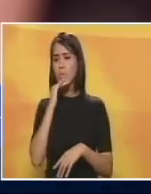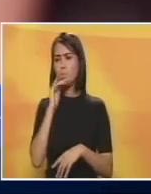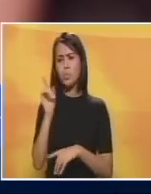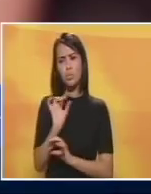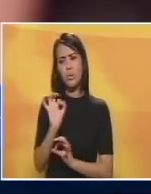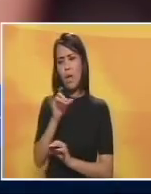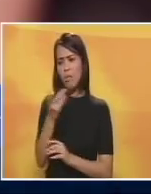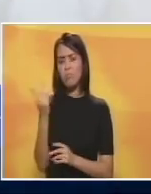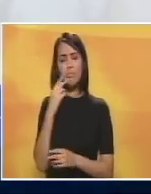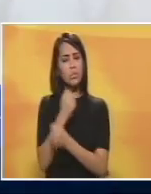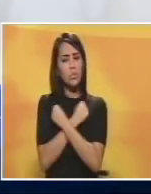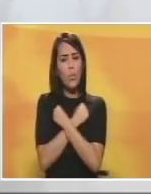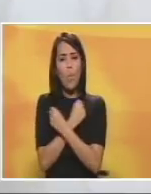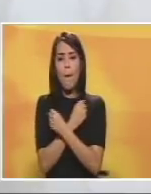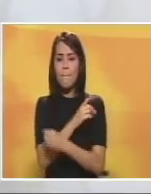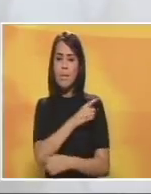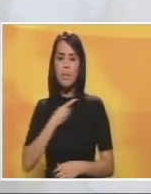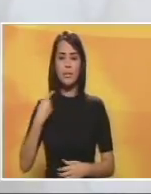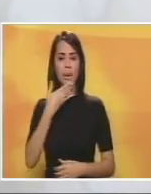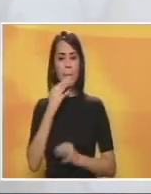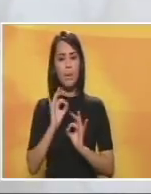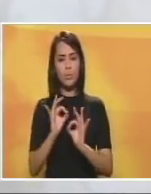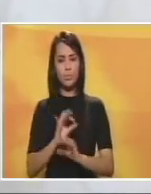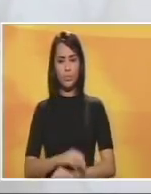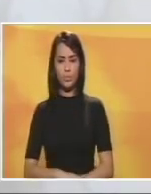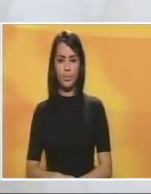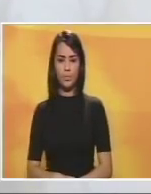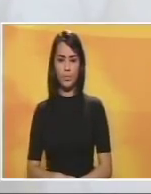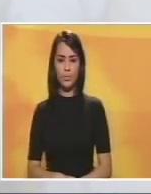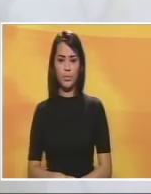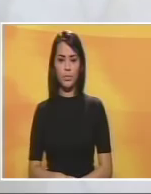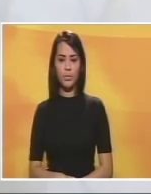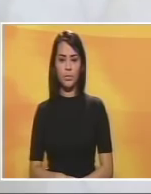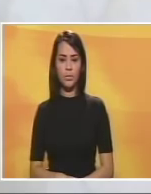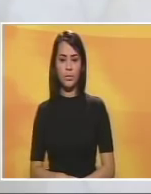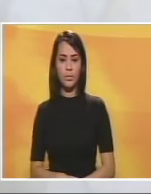ellos, los ama y les desea lo mejor.